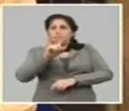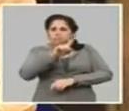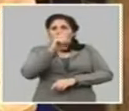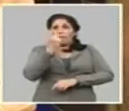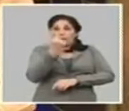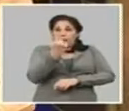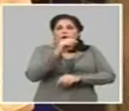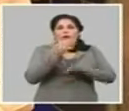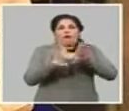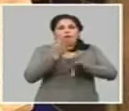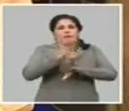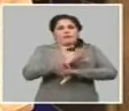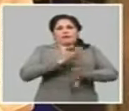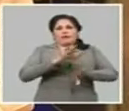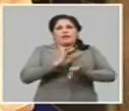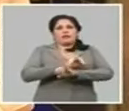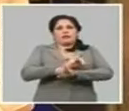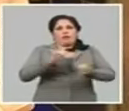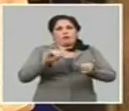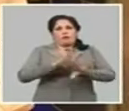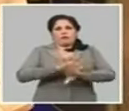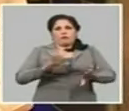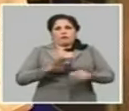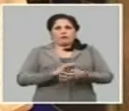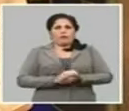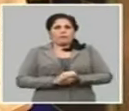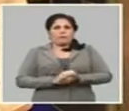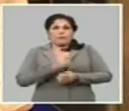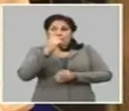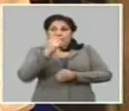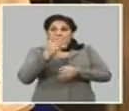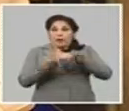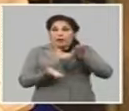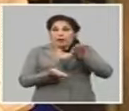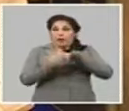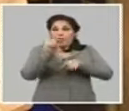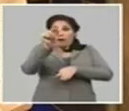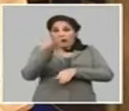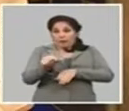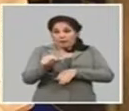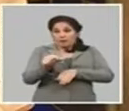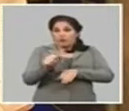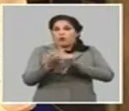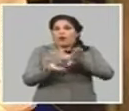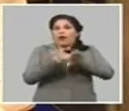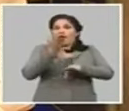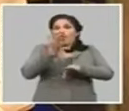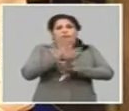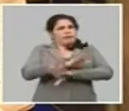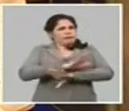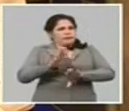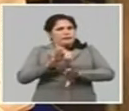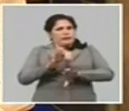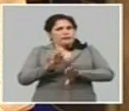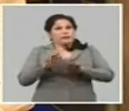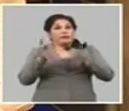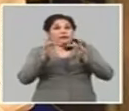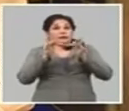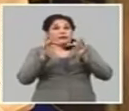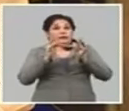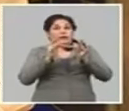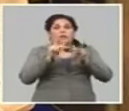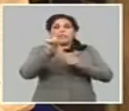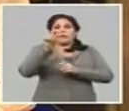primera la primera alta hospitalaria es decir en el caso que cada vez ha habido informado que habían sido contacto de una